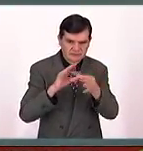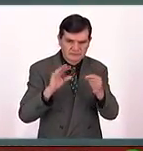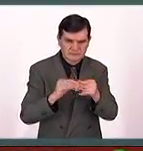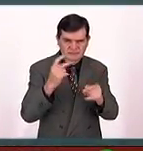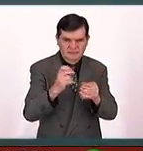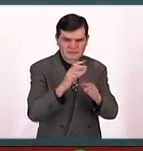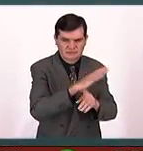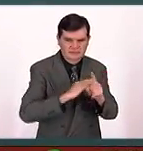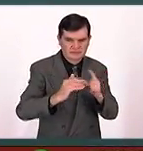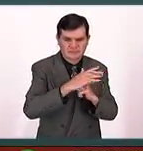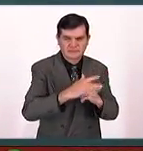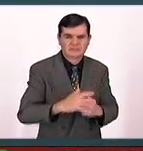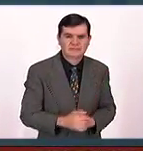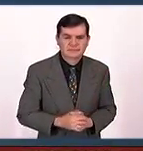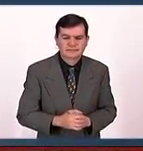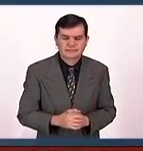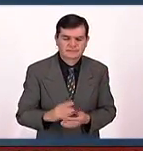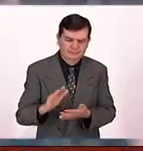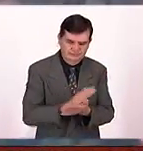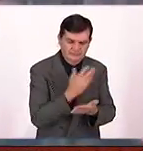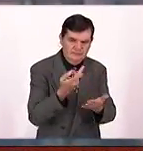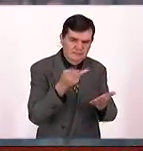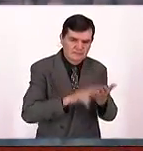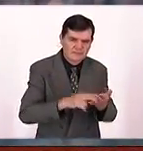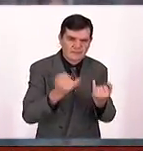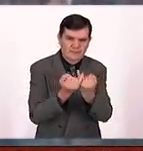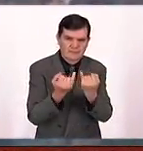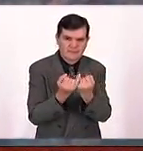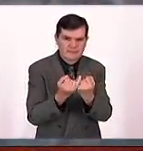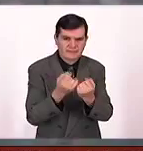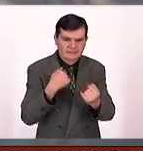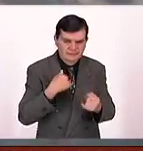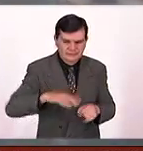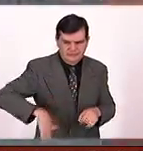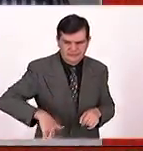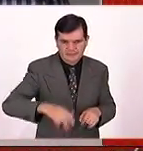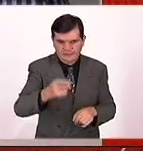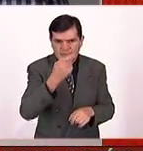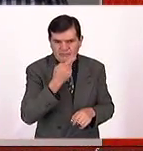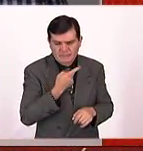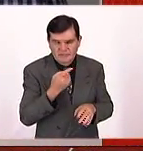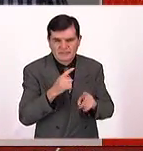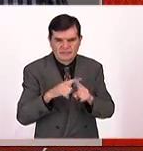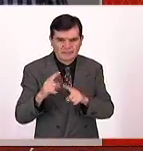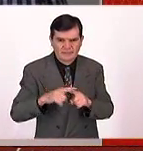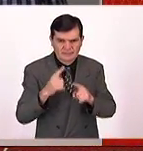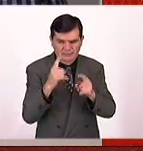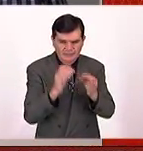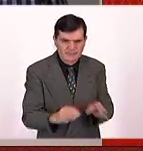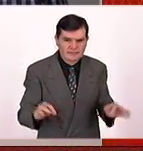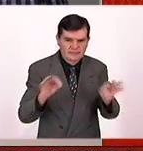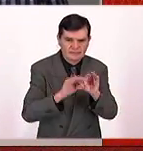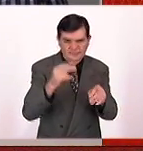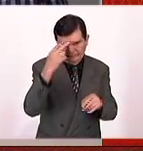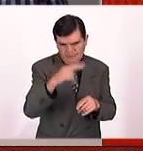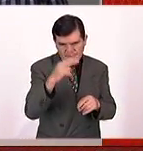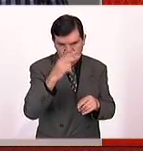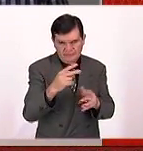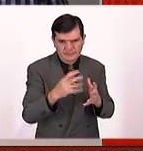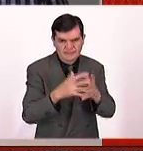estos sistemas ecológicos, ¿no? Además, doctor, por lo que comentábamos de la relevancia de